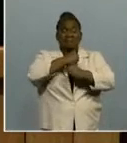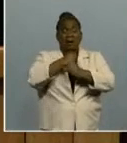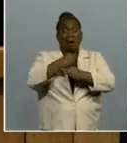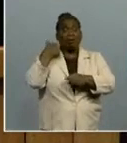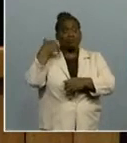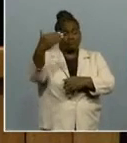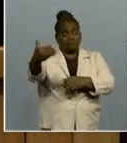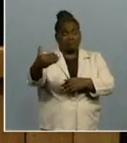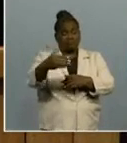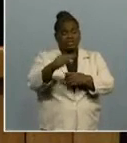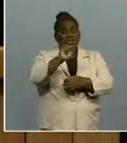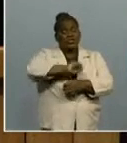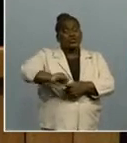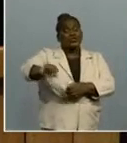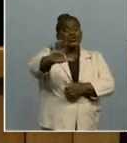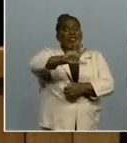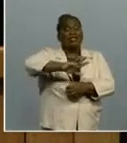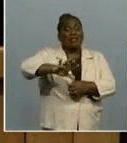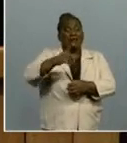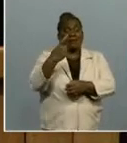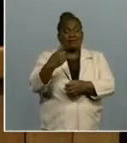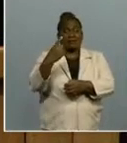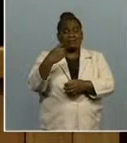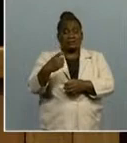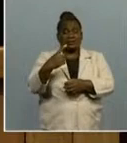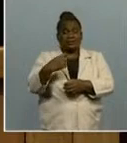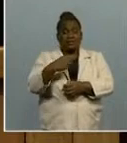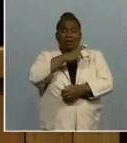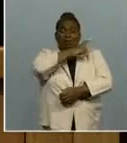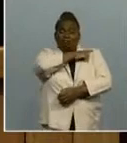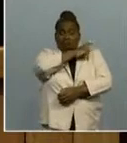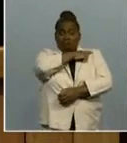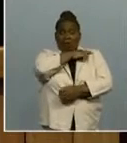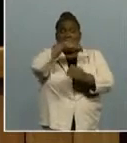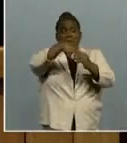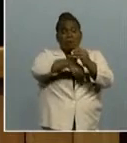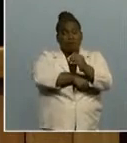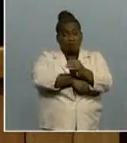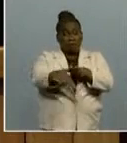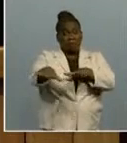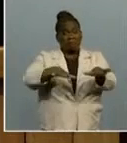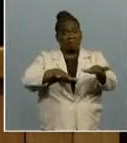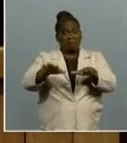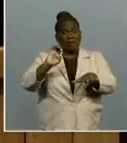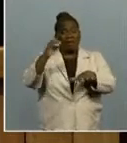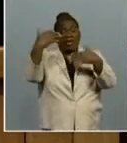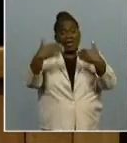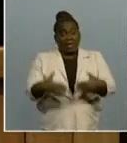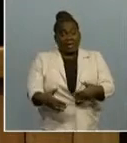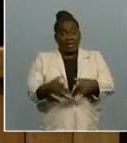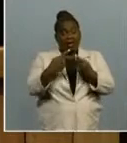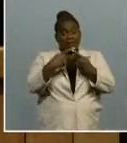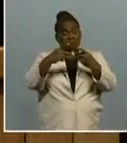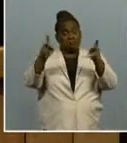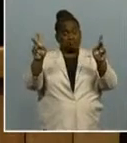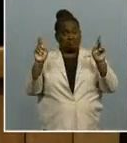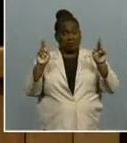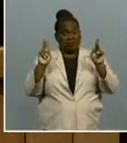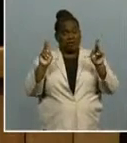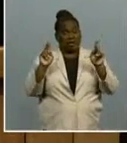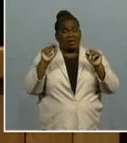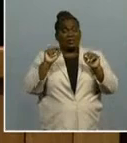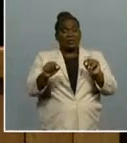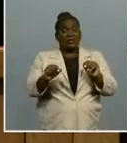sus instituciones necesitan cuadros con una profunda preparación ética y profesional que se distingan por cualidades